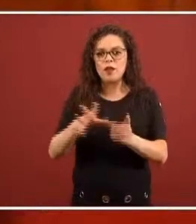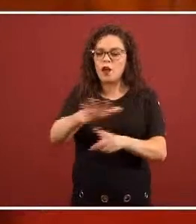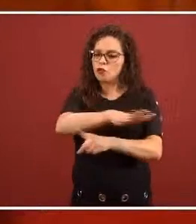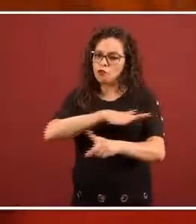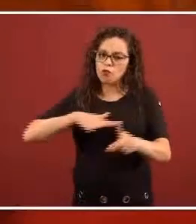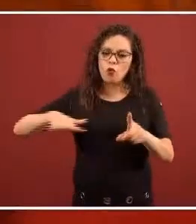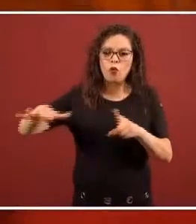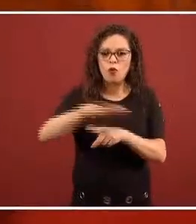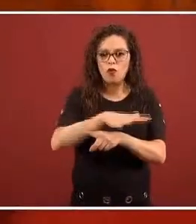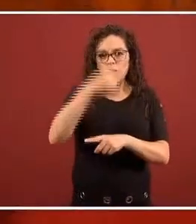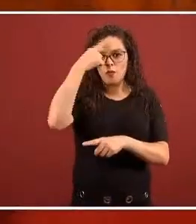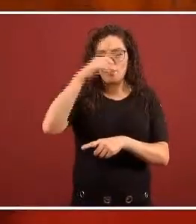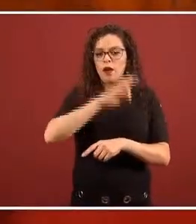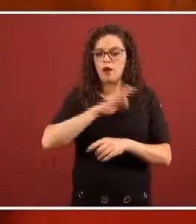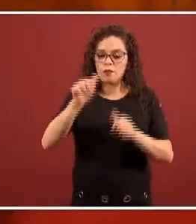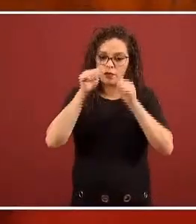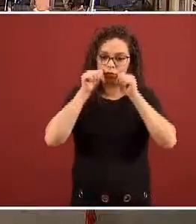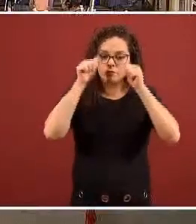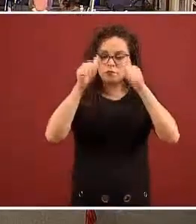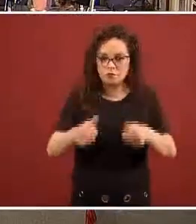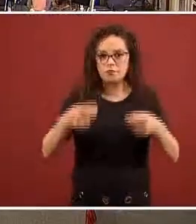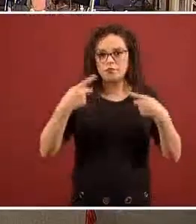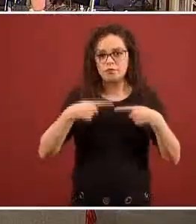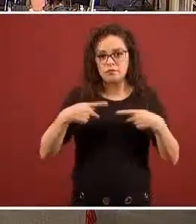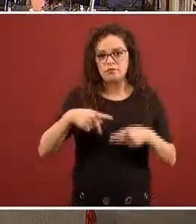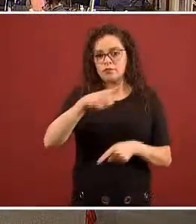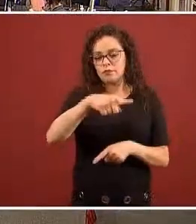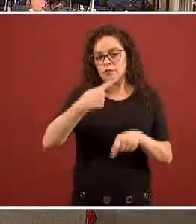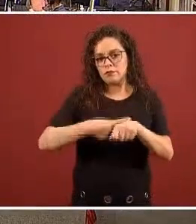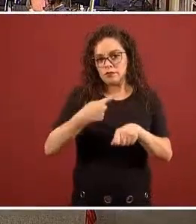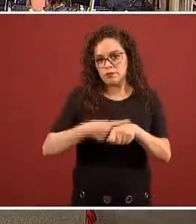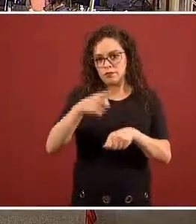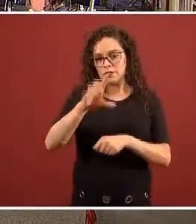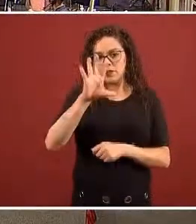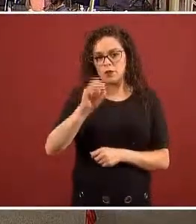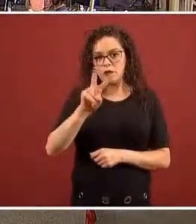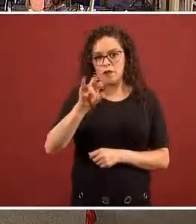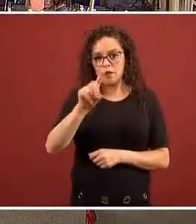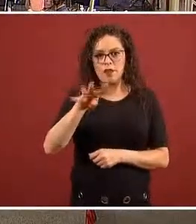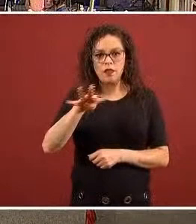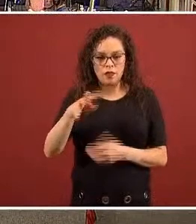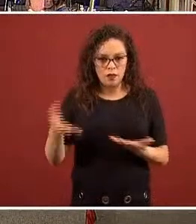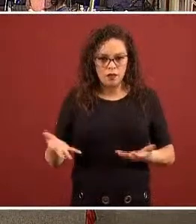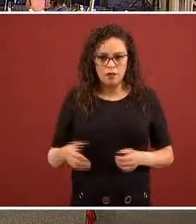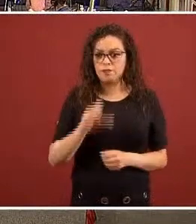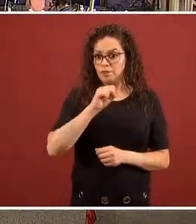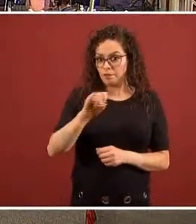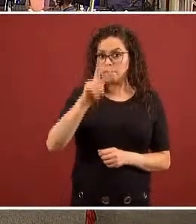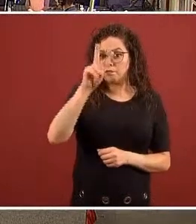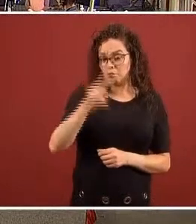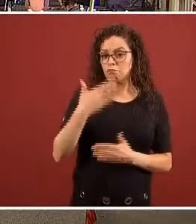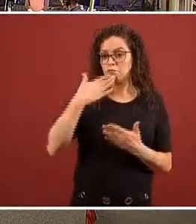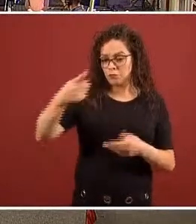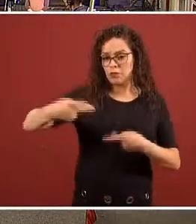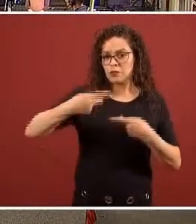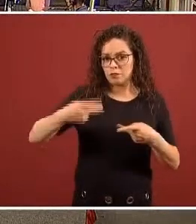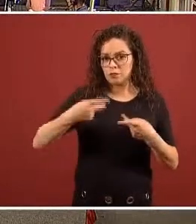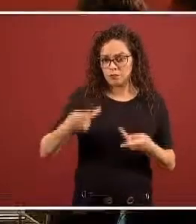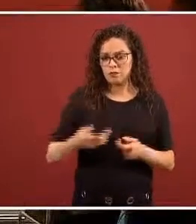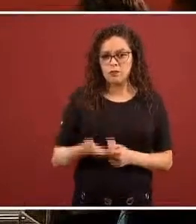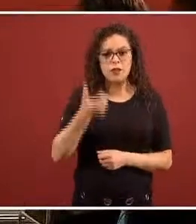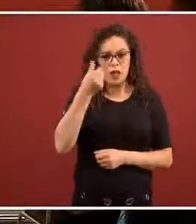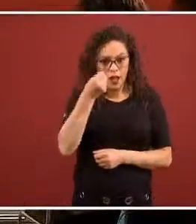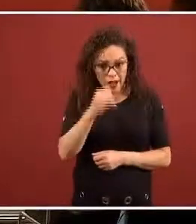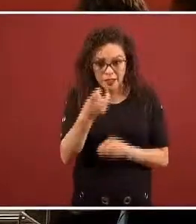pacientes con COVID-19? Claro, su pregunta es muy válida y así debe ser. Es decir, lo que he enfatizado en días recientes